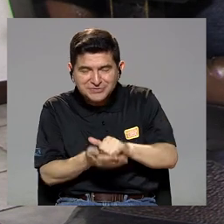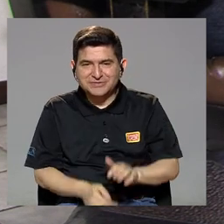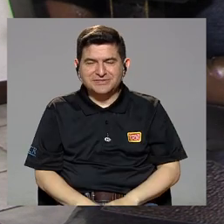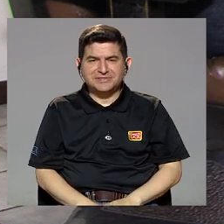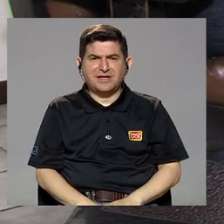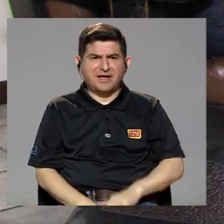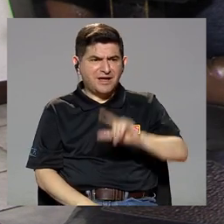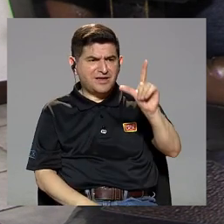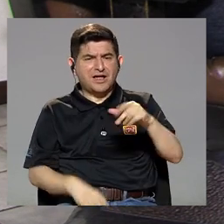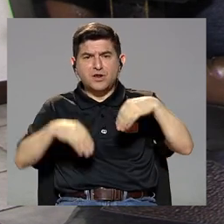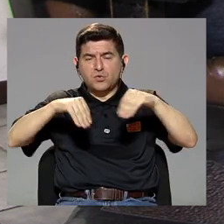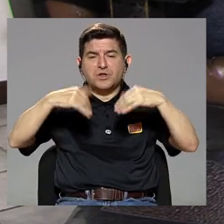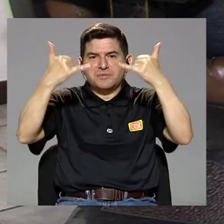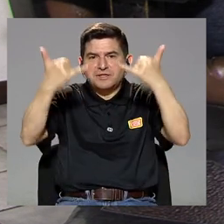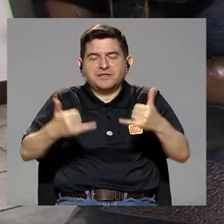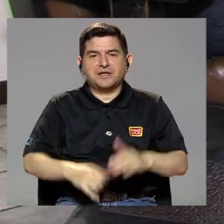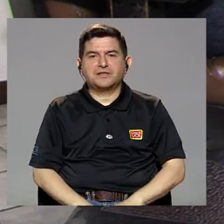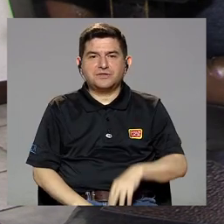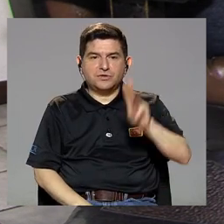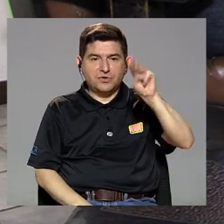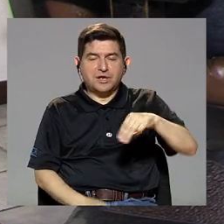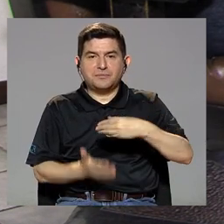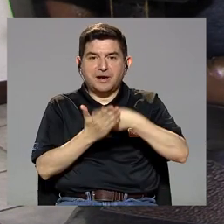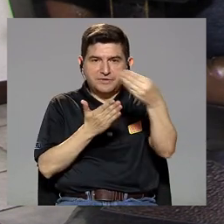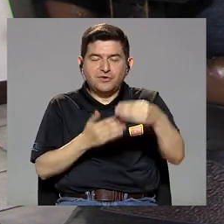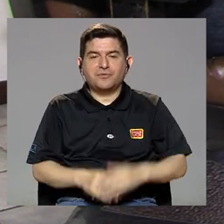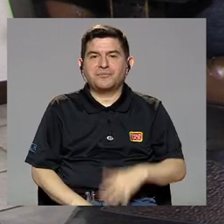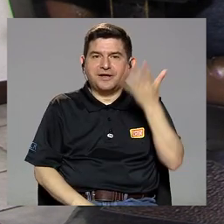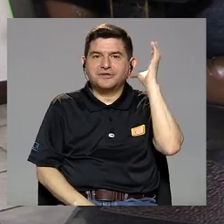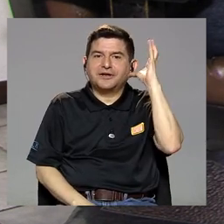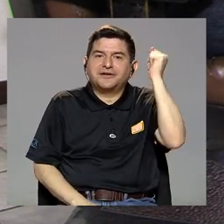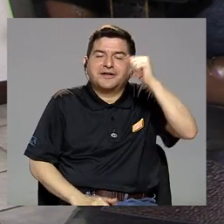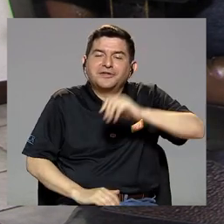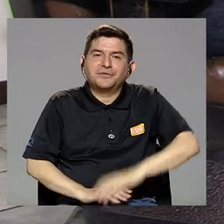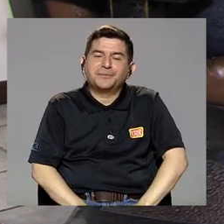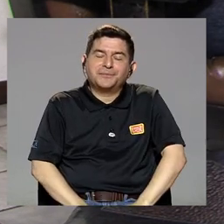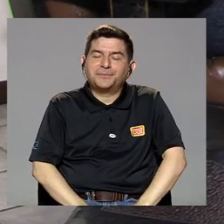lunes lo estaba vendiendo papas y el martes estaba comprando en la estación